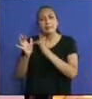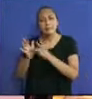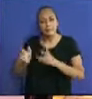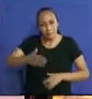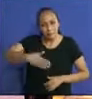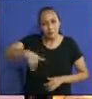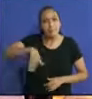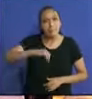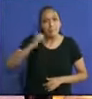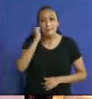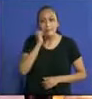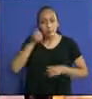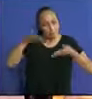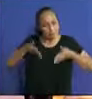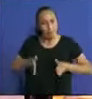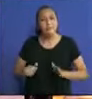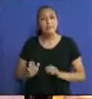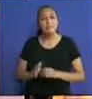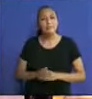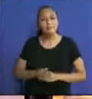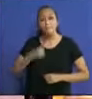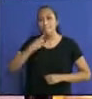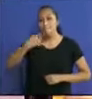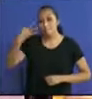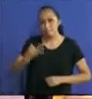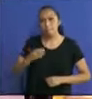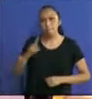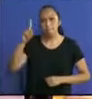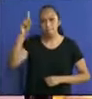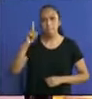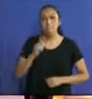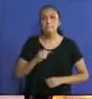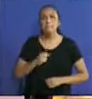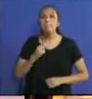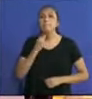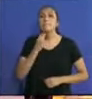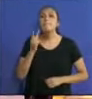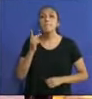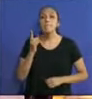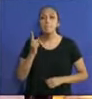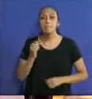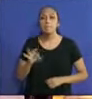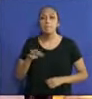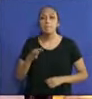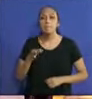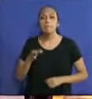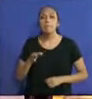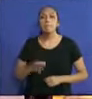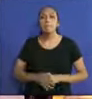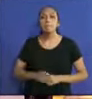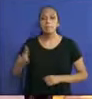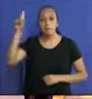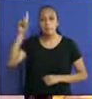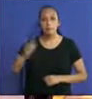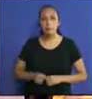Jesucristo, verdadero Hijo de Dios y verdadero Hijo de María, Virgen y